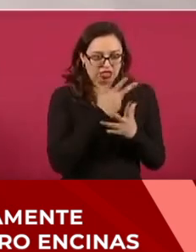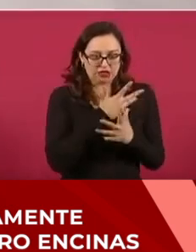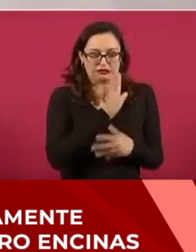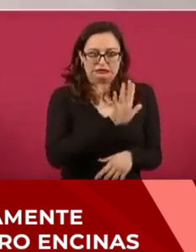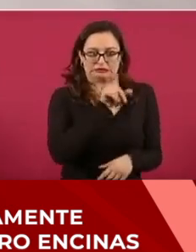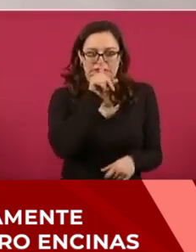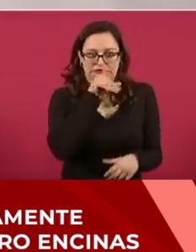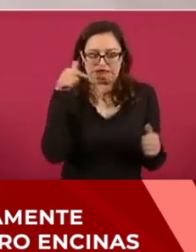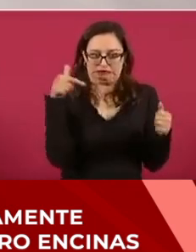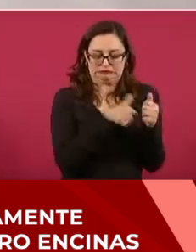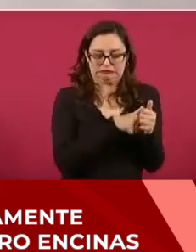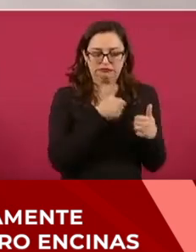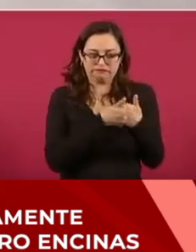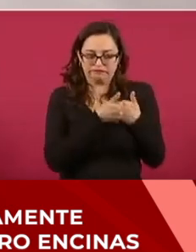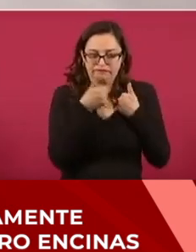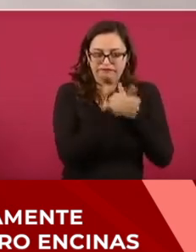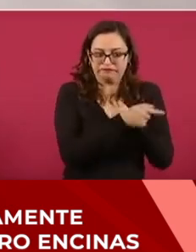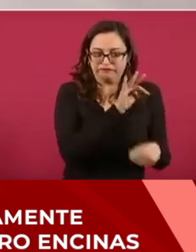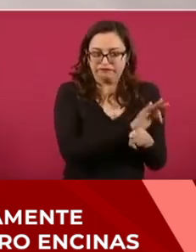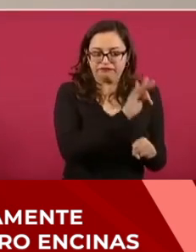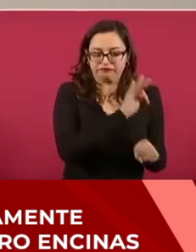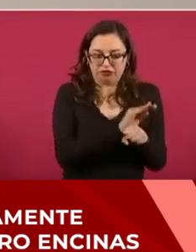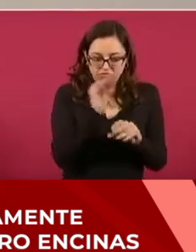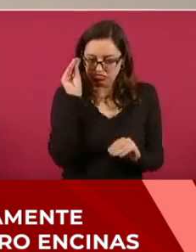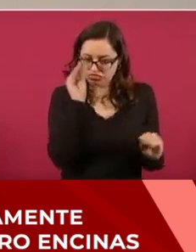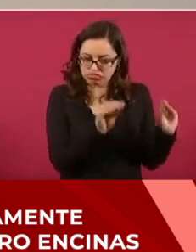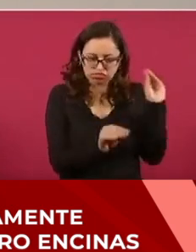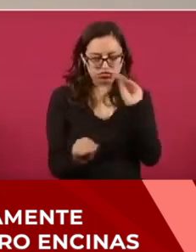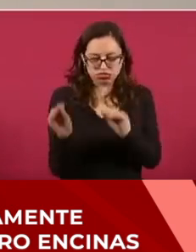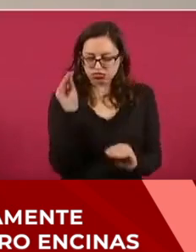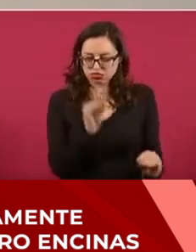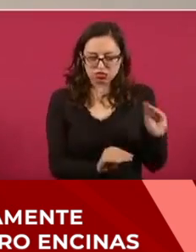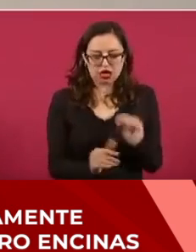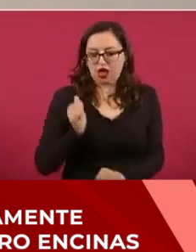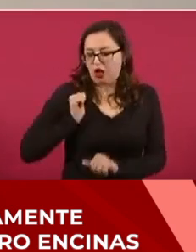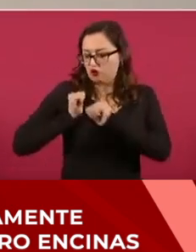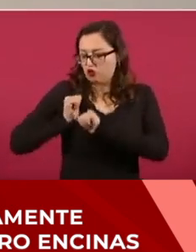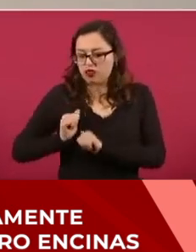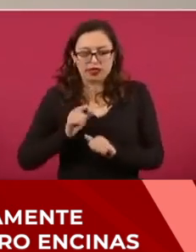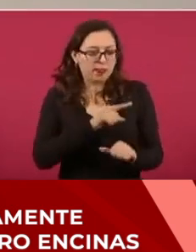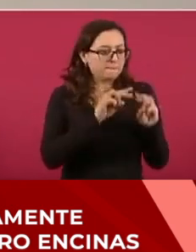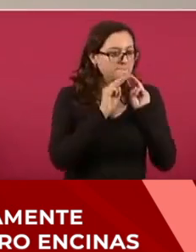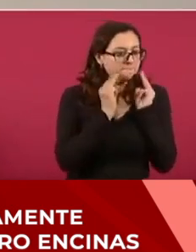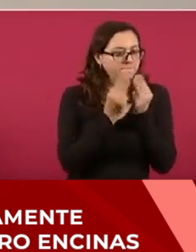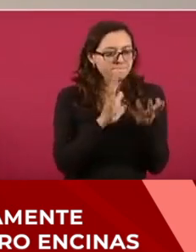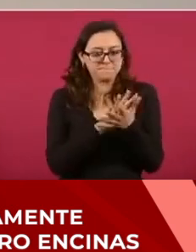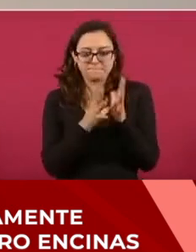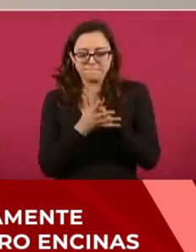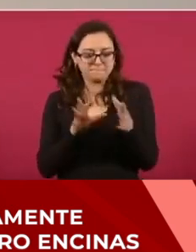hechos, alteró las escenas del crimen, ocultó los vínculos de autoridades con el grupo delictivo y